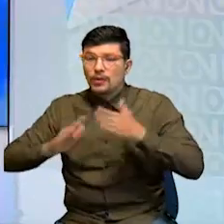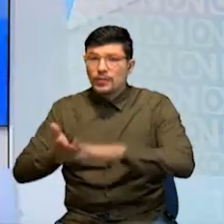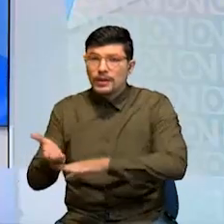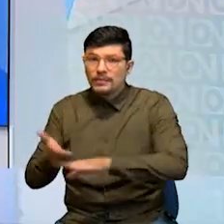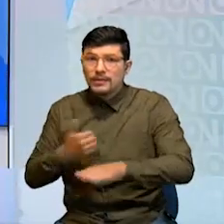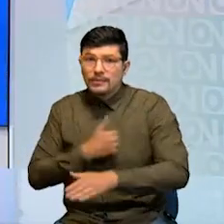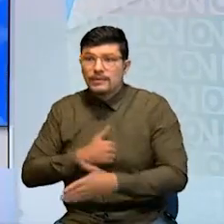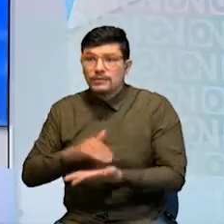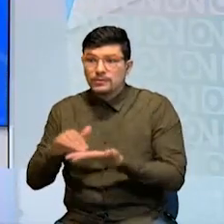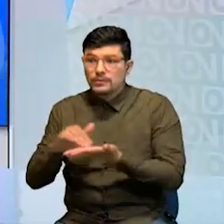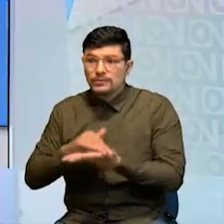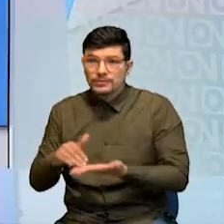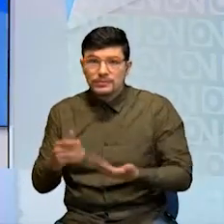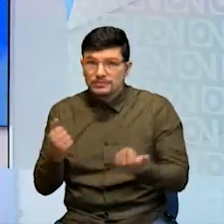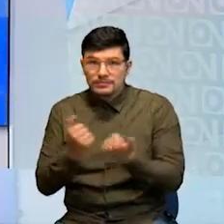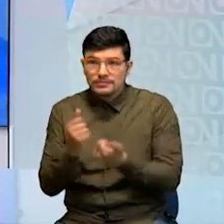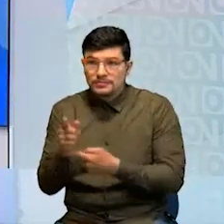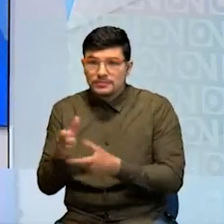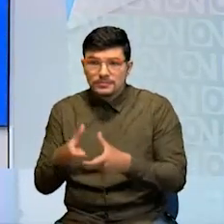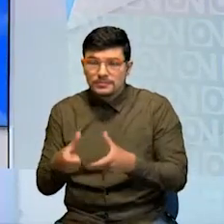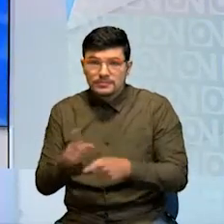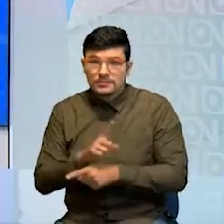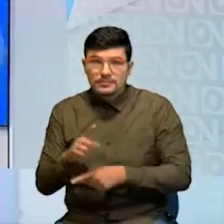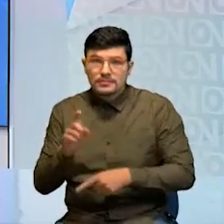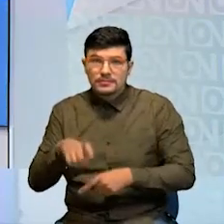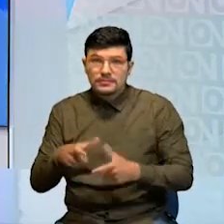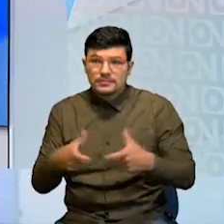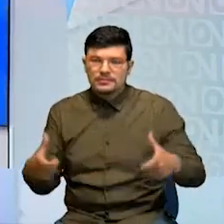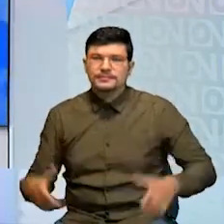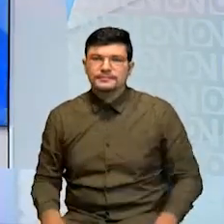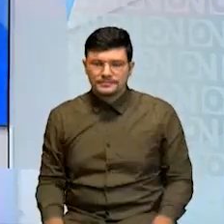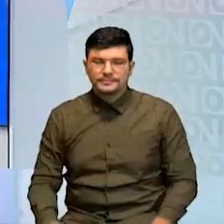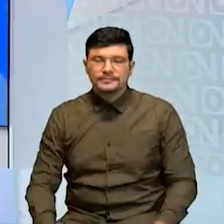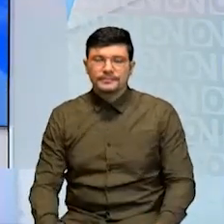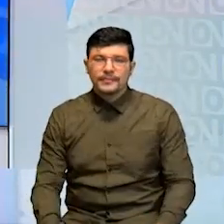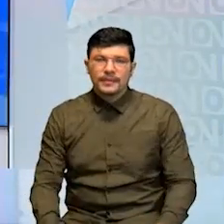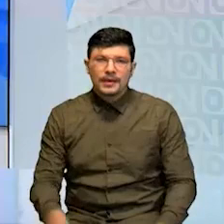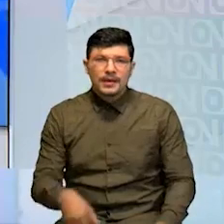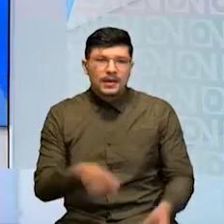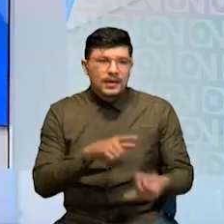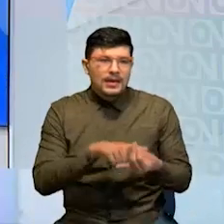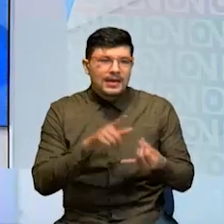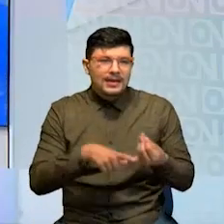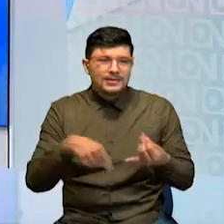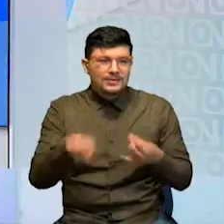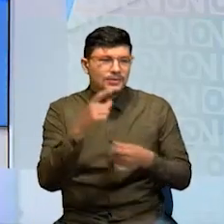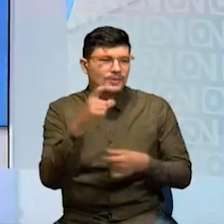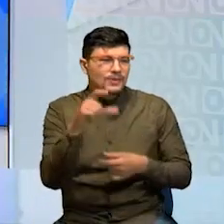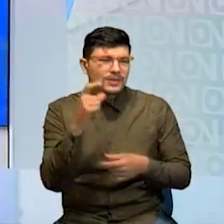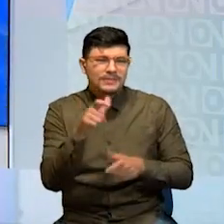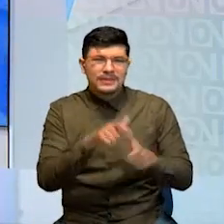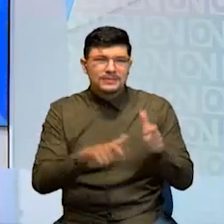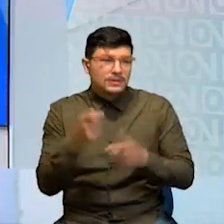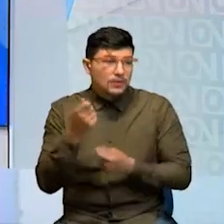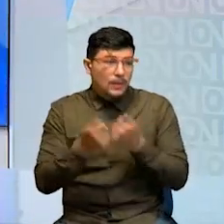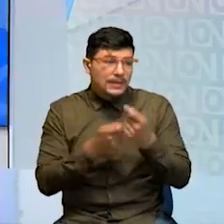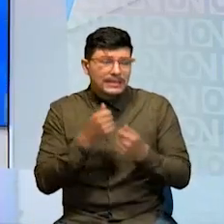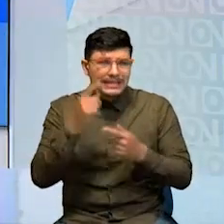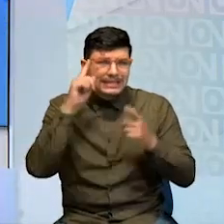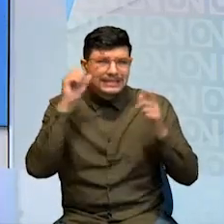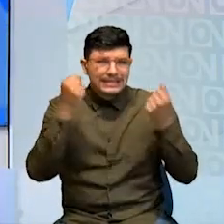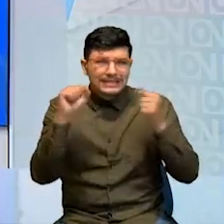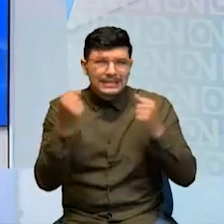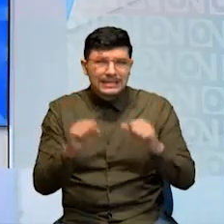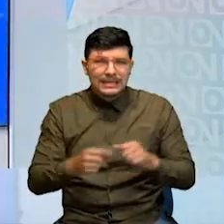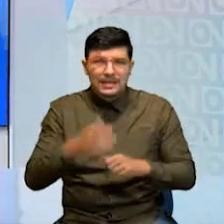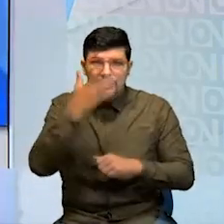y mucha atención porque el flagelo de la extorsión no para y según casos registrados en cúcuta de villa del rosario comerciantes están muy preocupados por